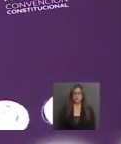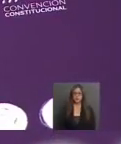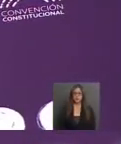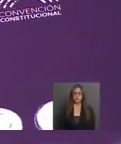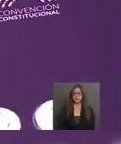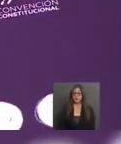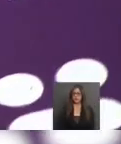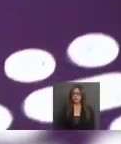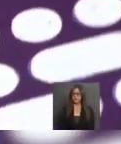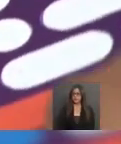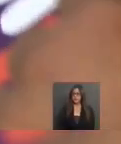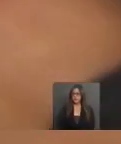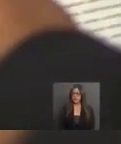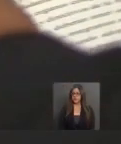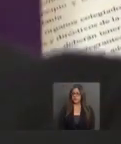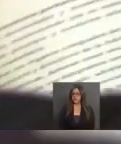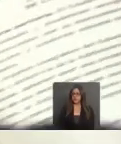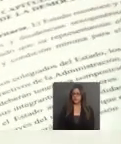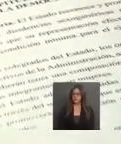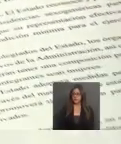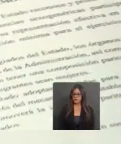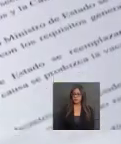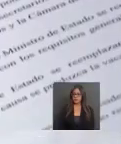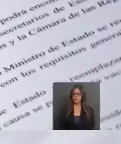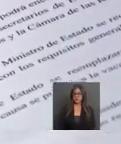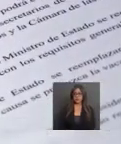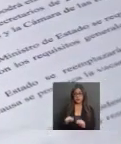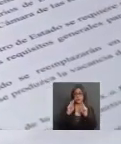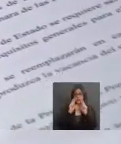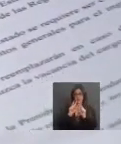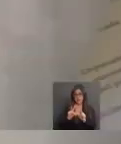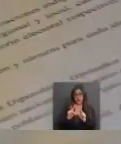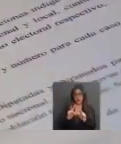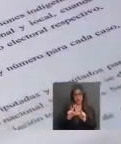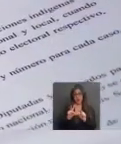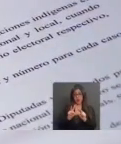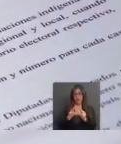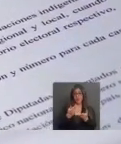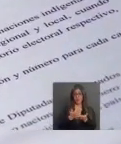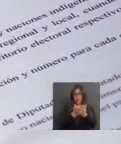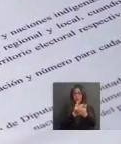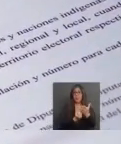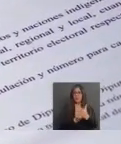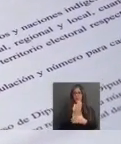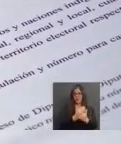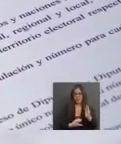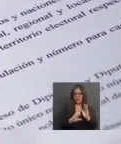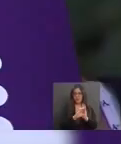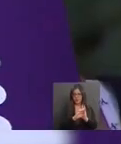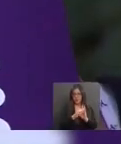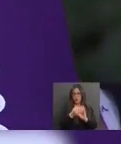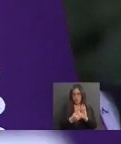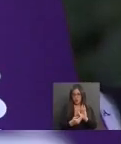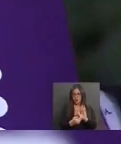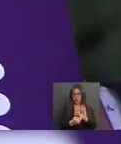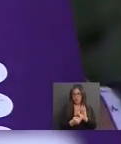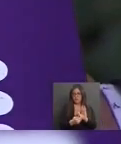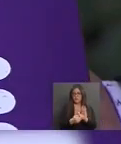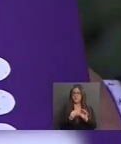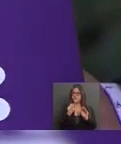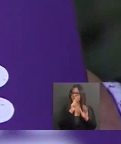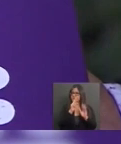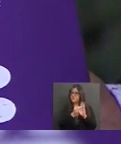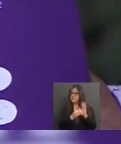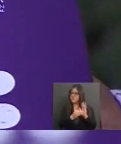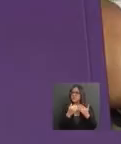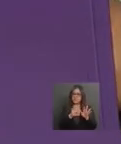la defensoría de la víctima, que yo lo encuentro una súper buena iniciativa que se podría implementar, pero eso se comunicó